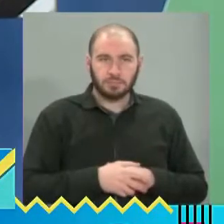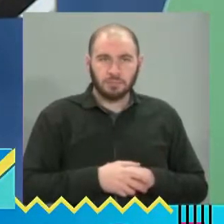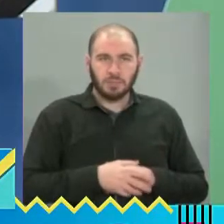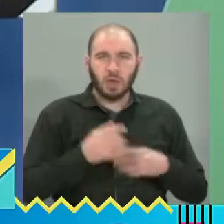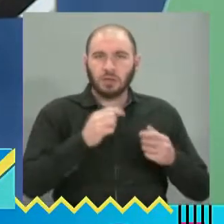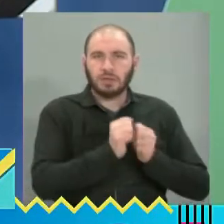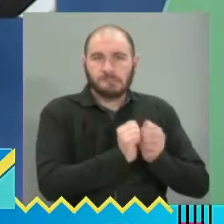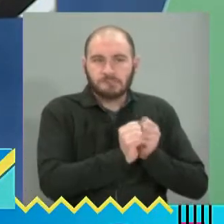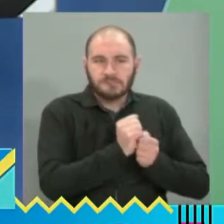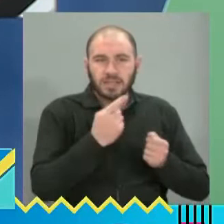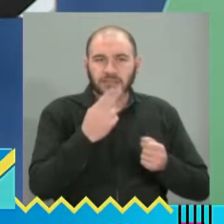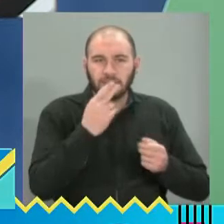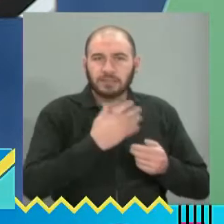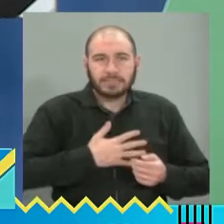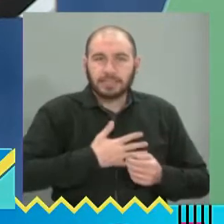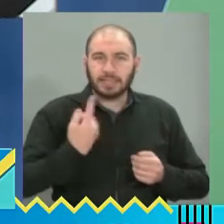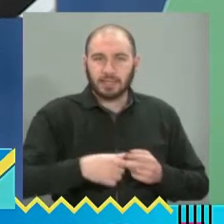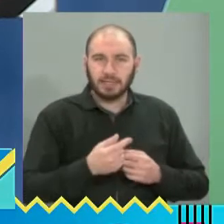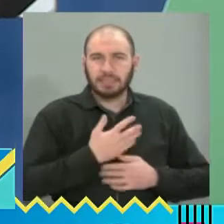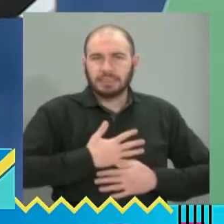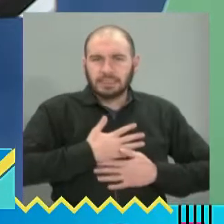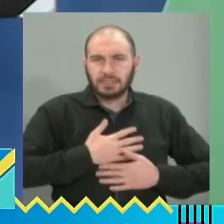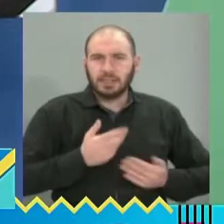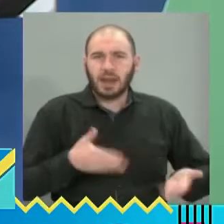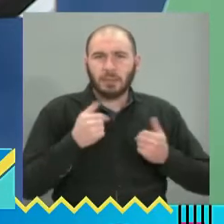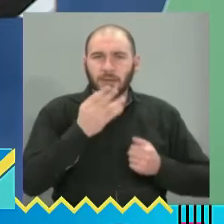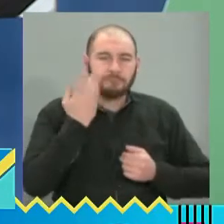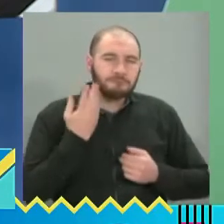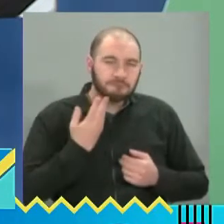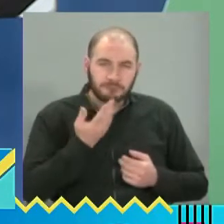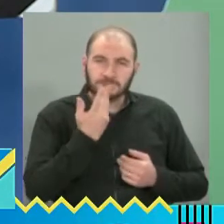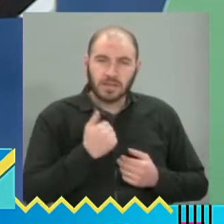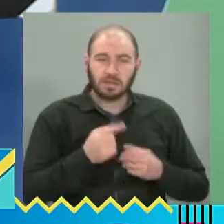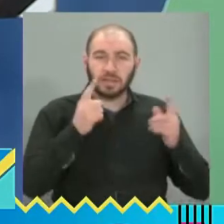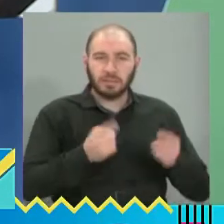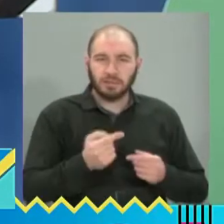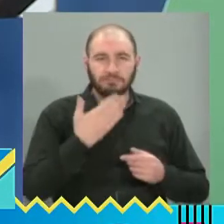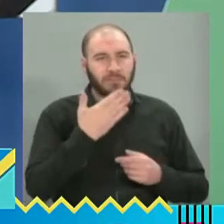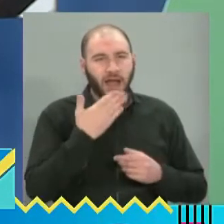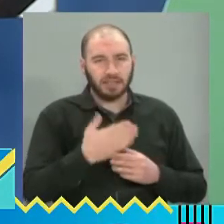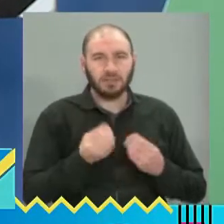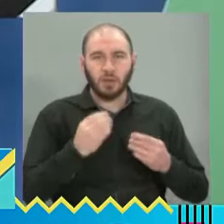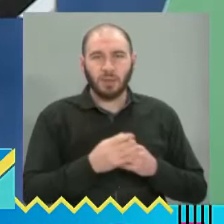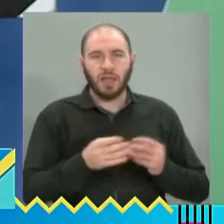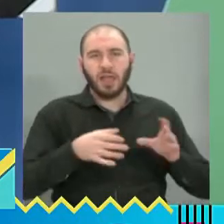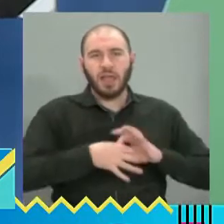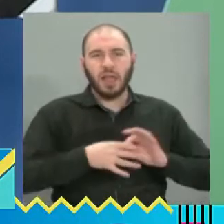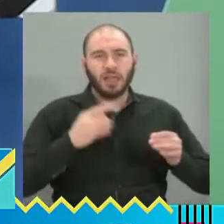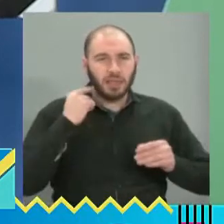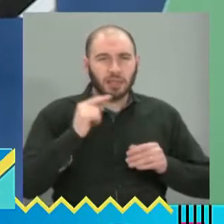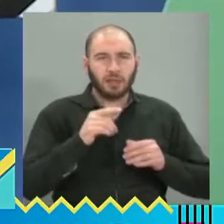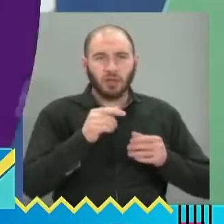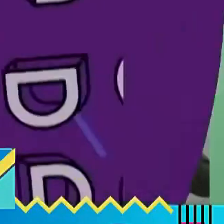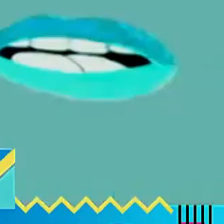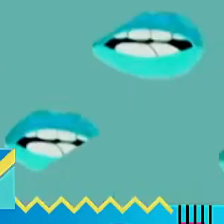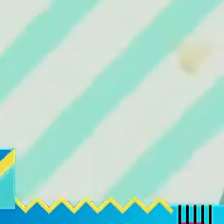que produce el fumar tabaco, que es una sensación inmediata de placer y de gratificación a través de la liberación de